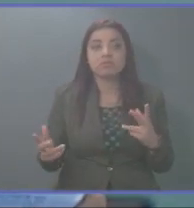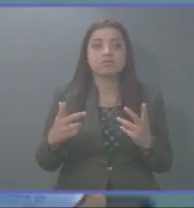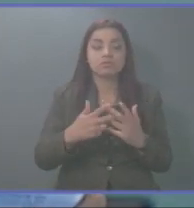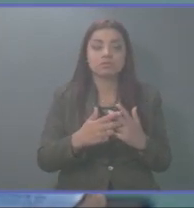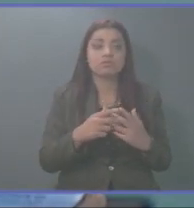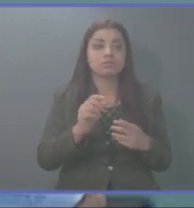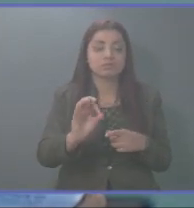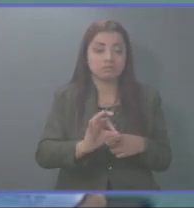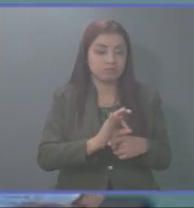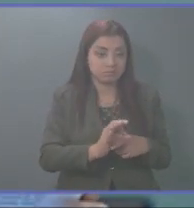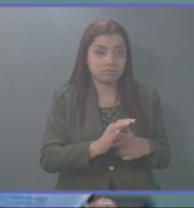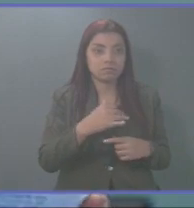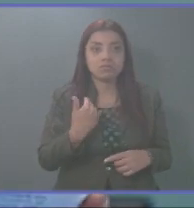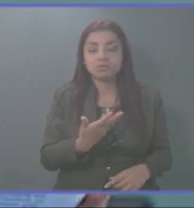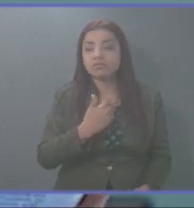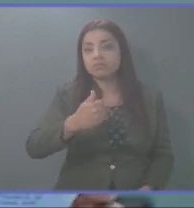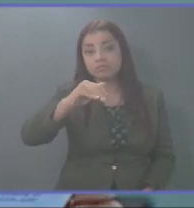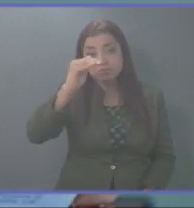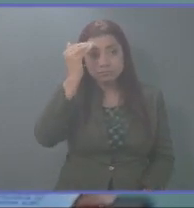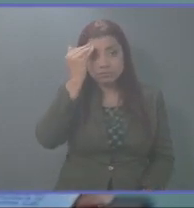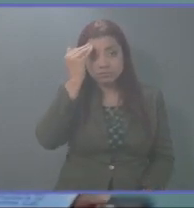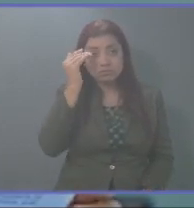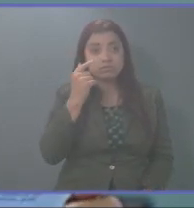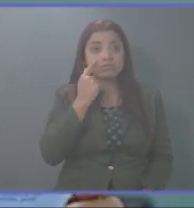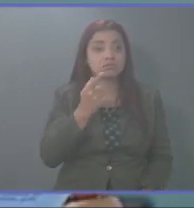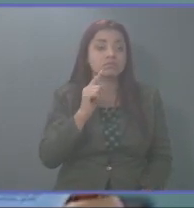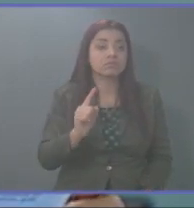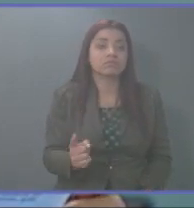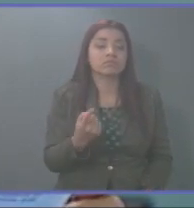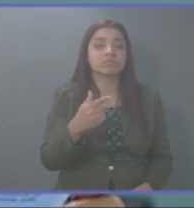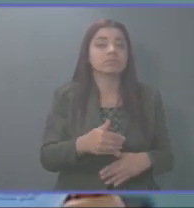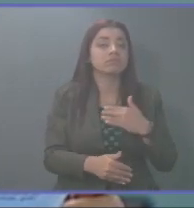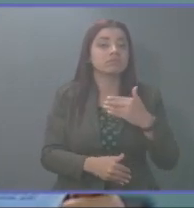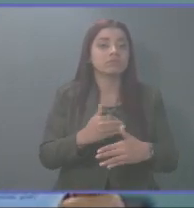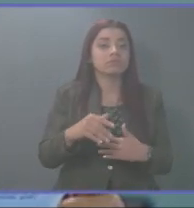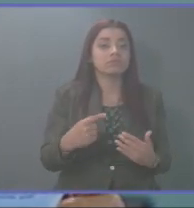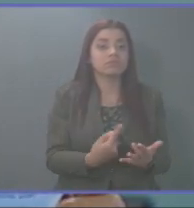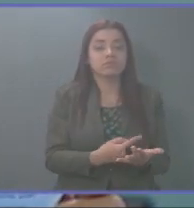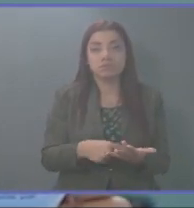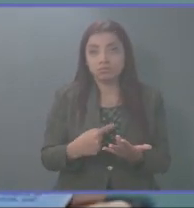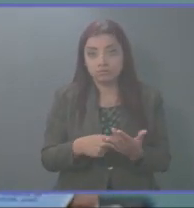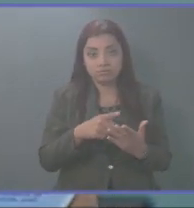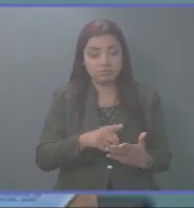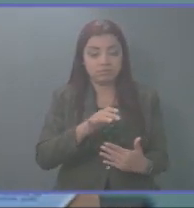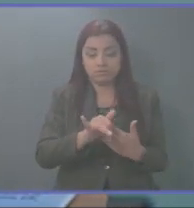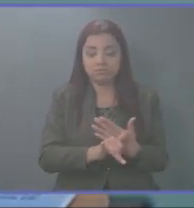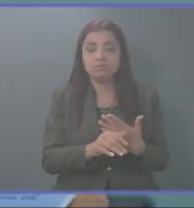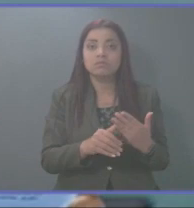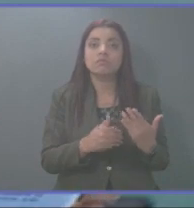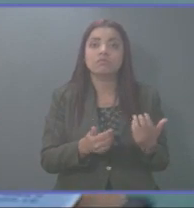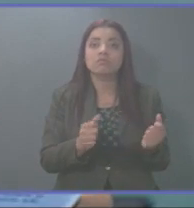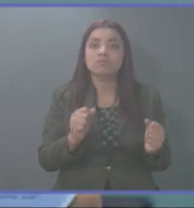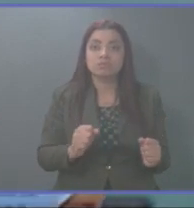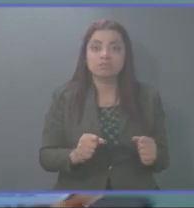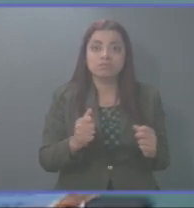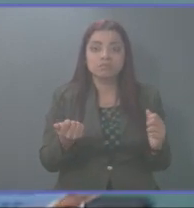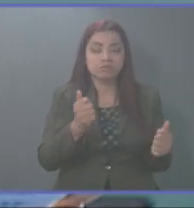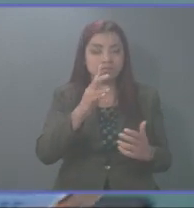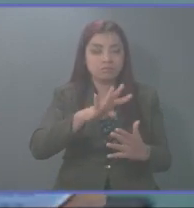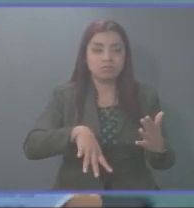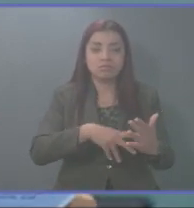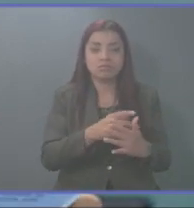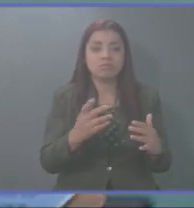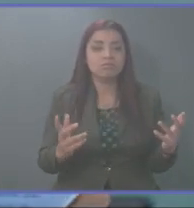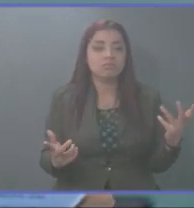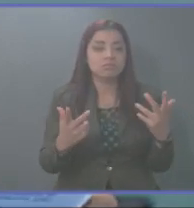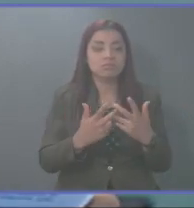los resultados que ya todos conocemos. De ahí que un primer avance en la discusión fue construir un proyecto propio sobre la base del esquema ya utilizado